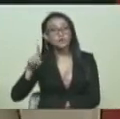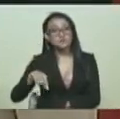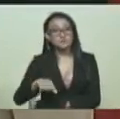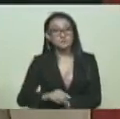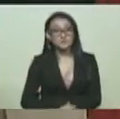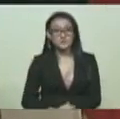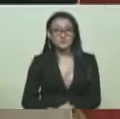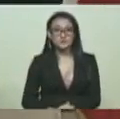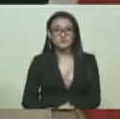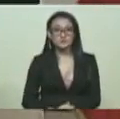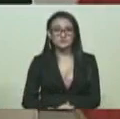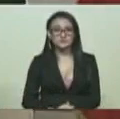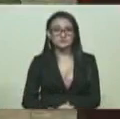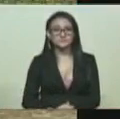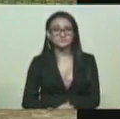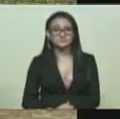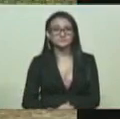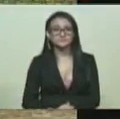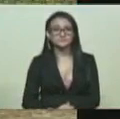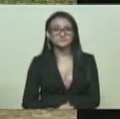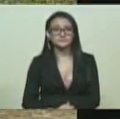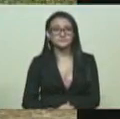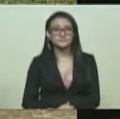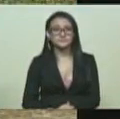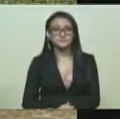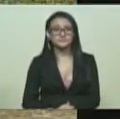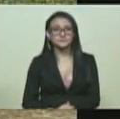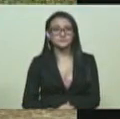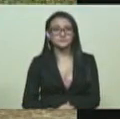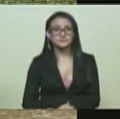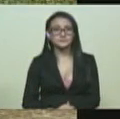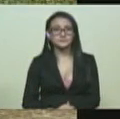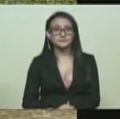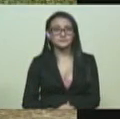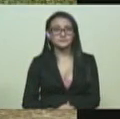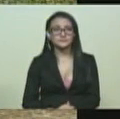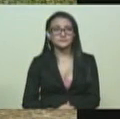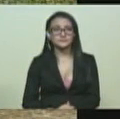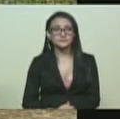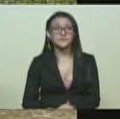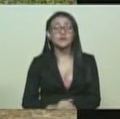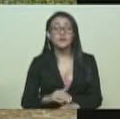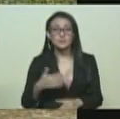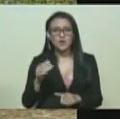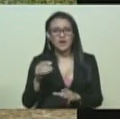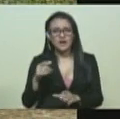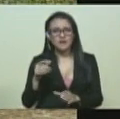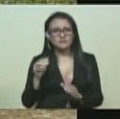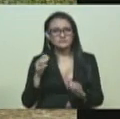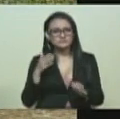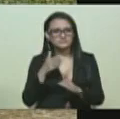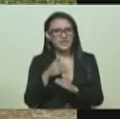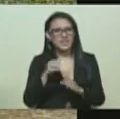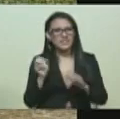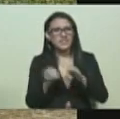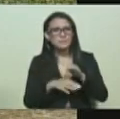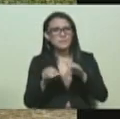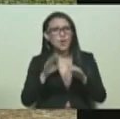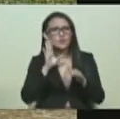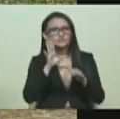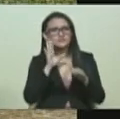También, luego de esta acción, logramos llegar a un depósito, muestren las imágenes por